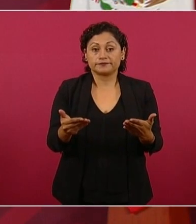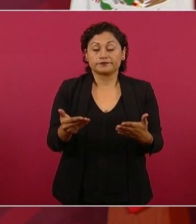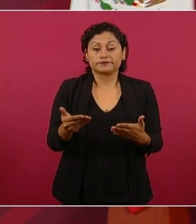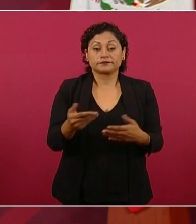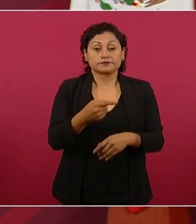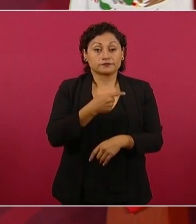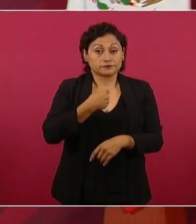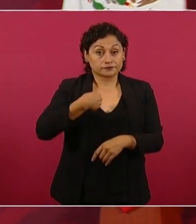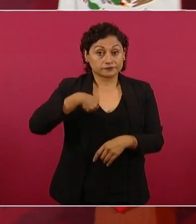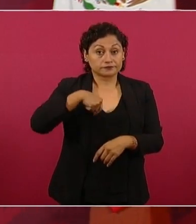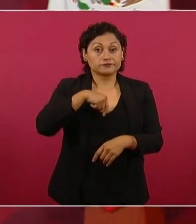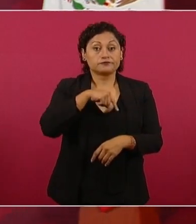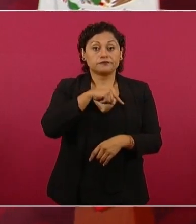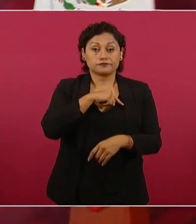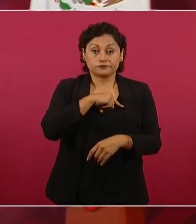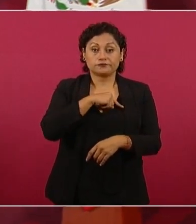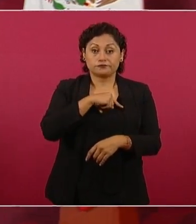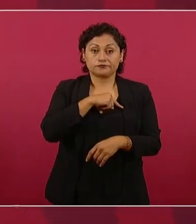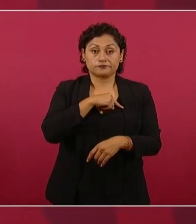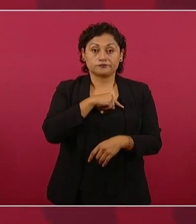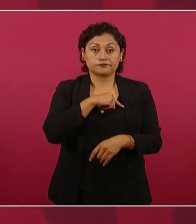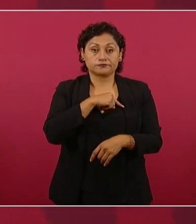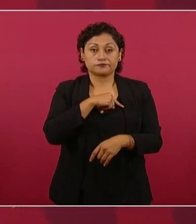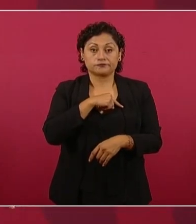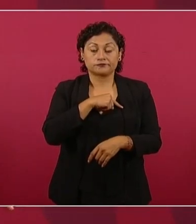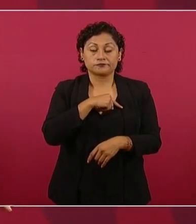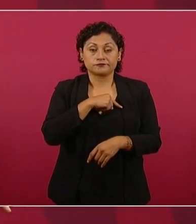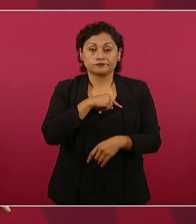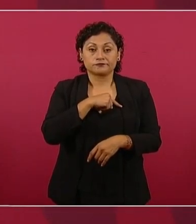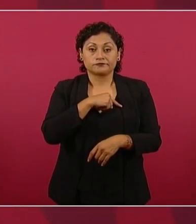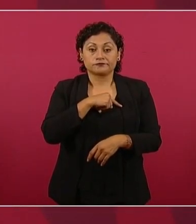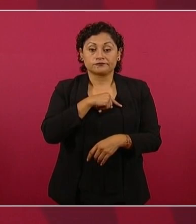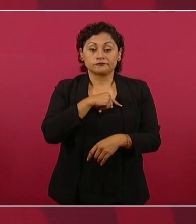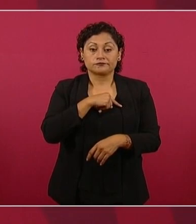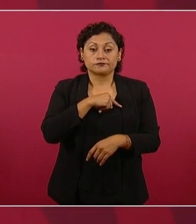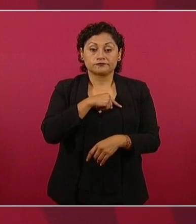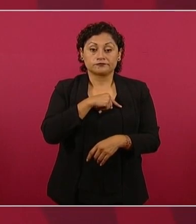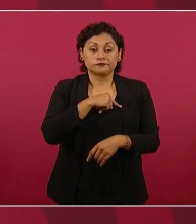nos quitaron, porque fue una reforma que se llevó a cabo,